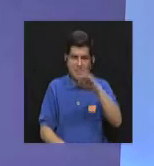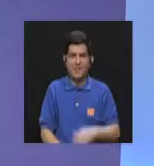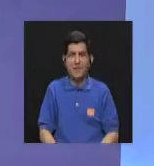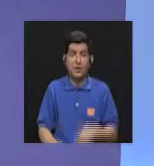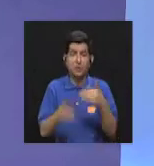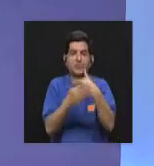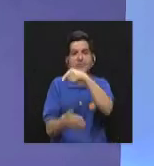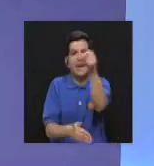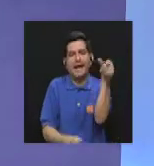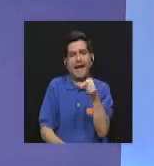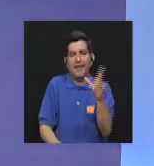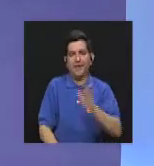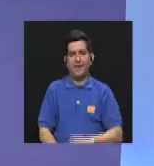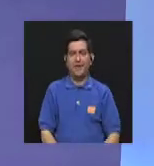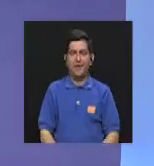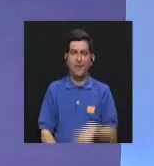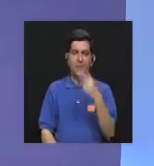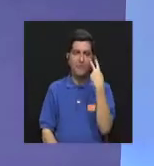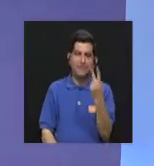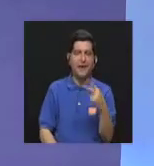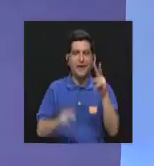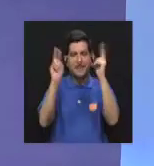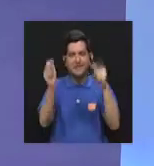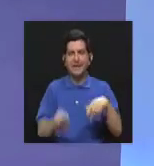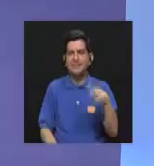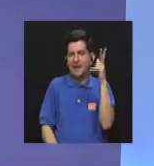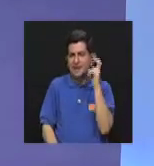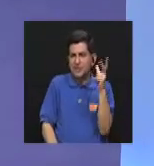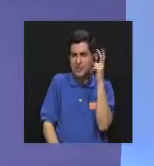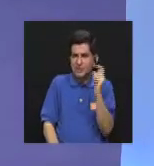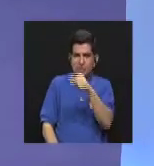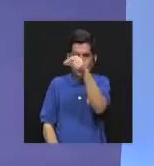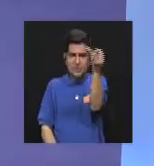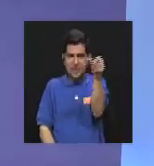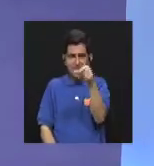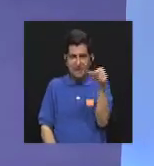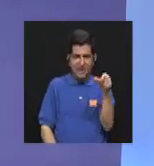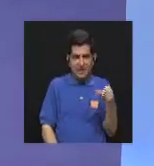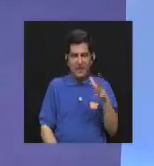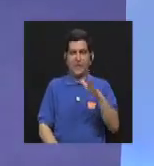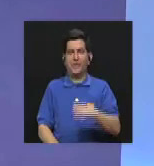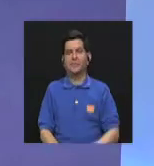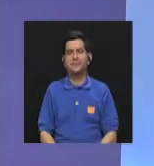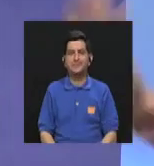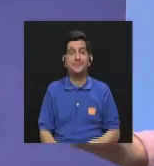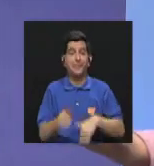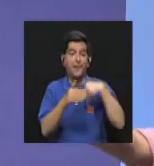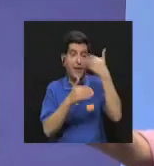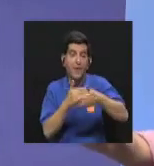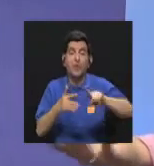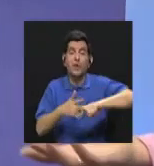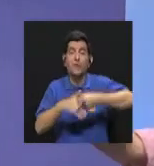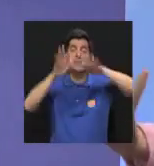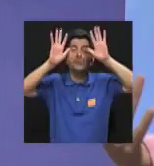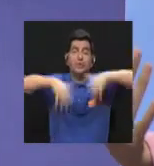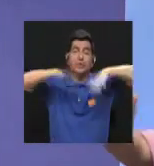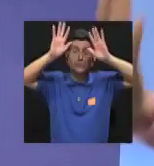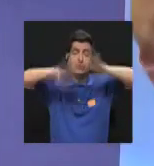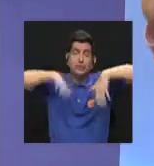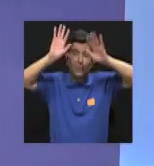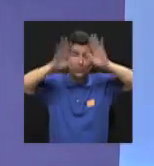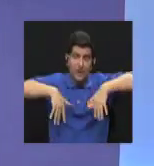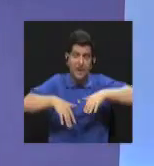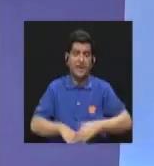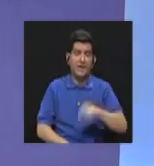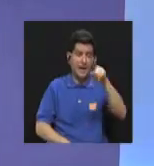de un río. Entonces había que ver el tema del ruido, ¿verdad? Del ruido. Claro. Y luego empezó a llover. Cuando empieza a llover,